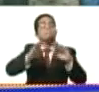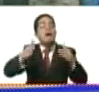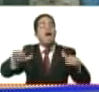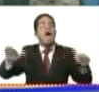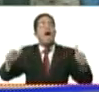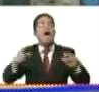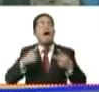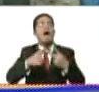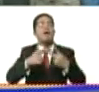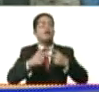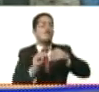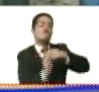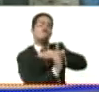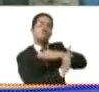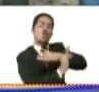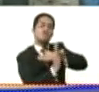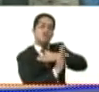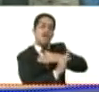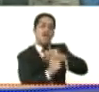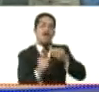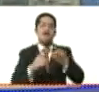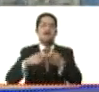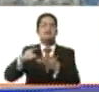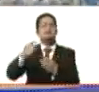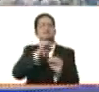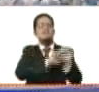nuestras fronteras, nuestras ciudades.